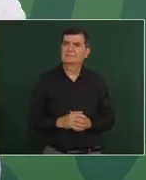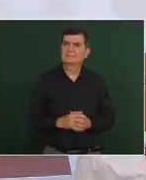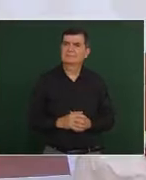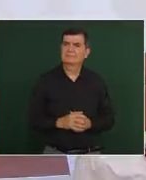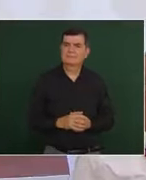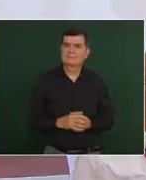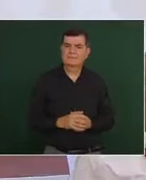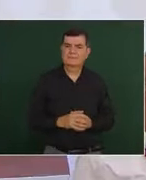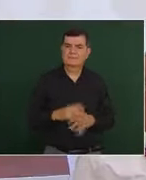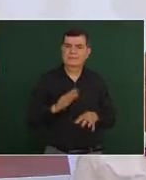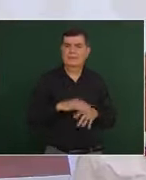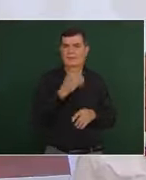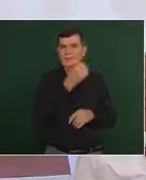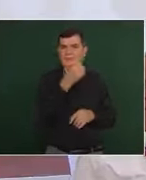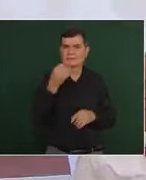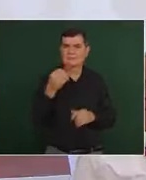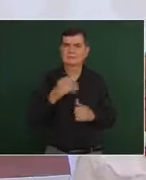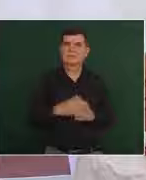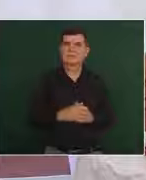la organización